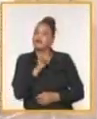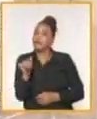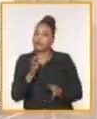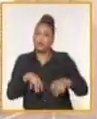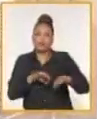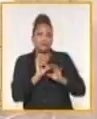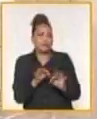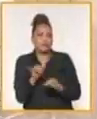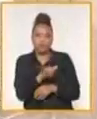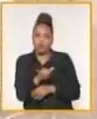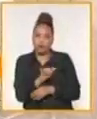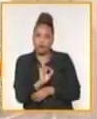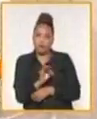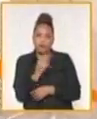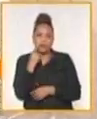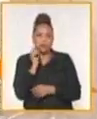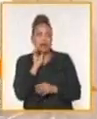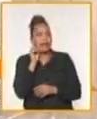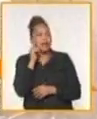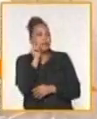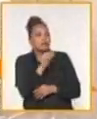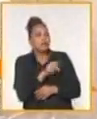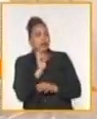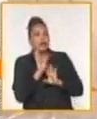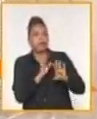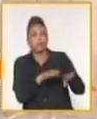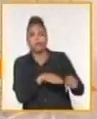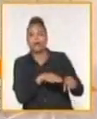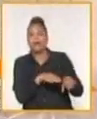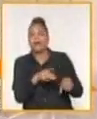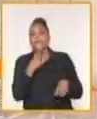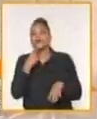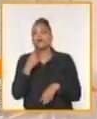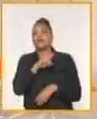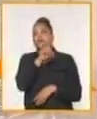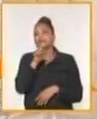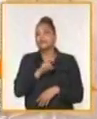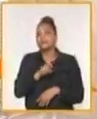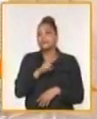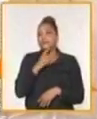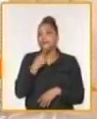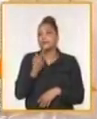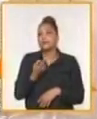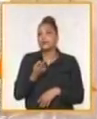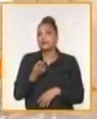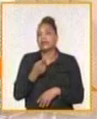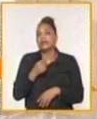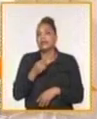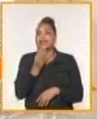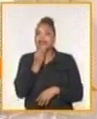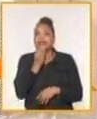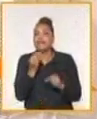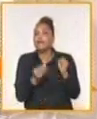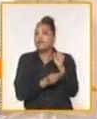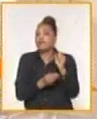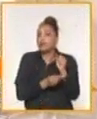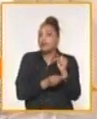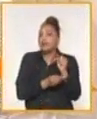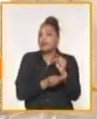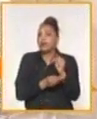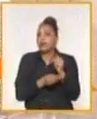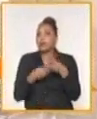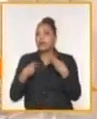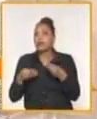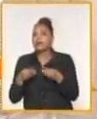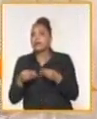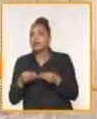que nadie la mira. Pero hay una cosa que yo voy a dejar interrogante. ¿La acción de Irán fortalece o debilita a Hamás? Porque Hamás está